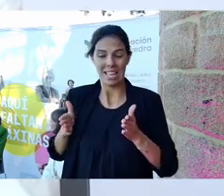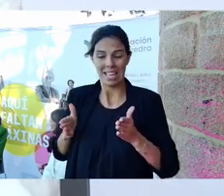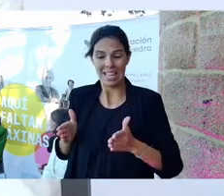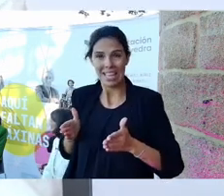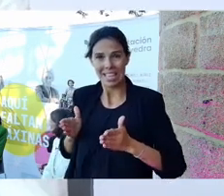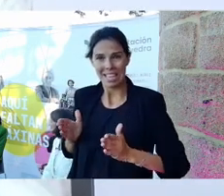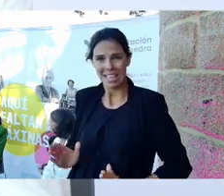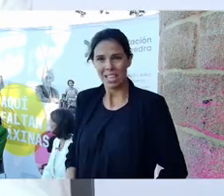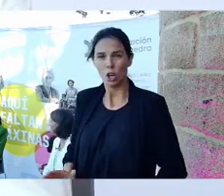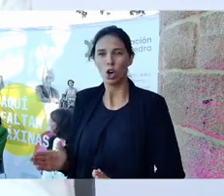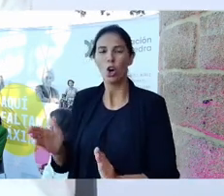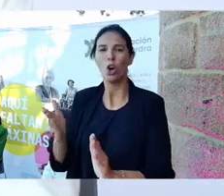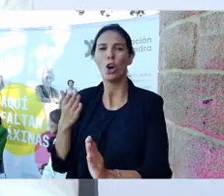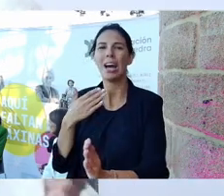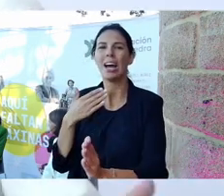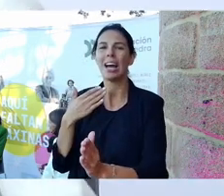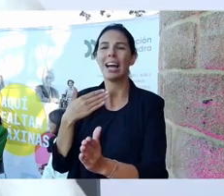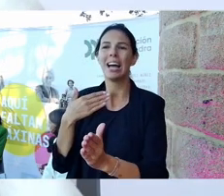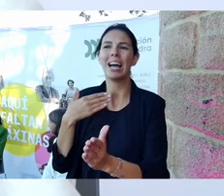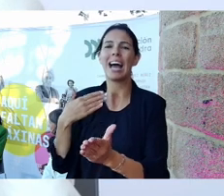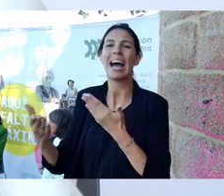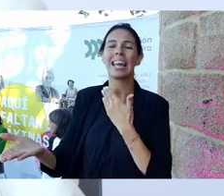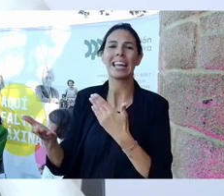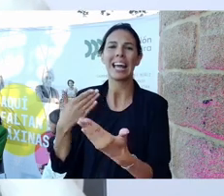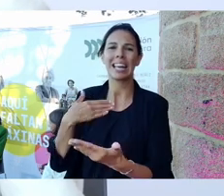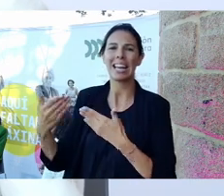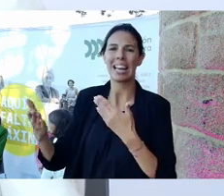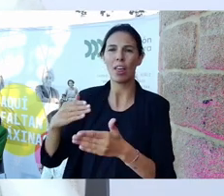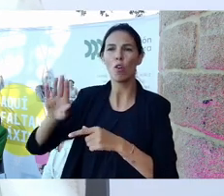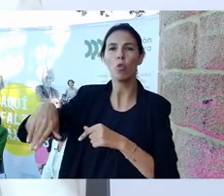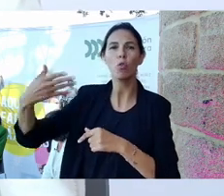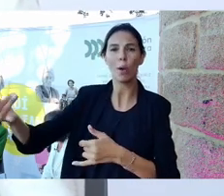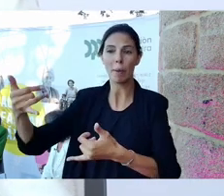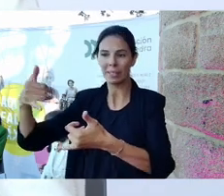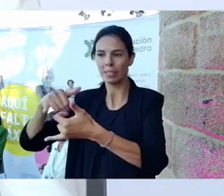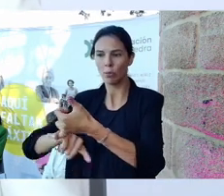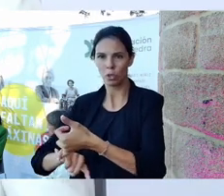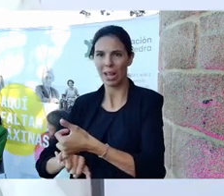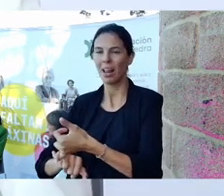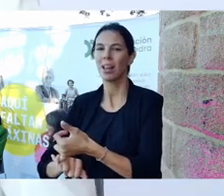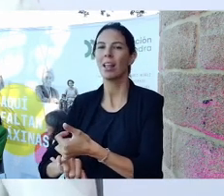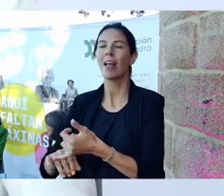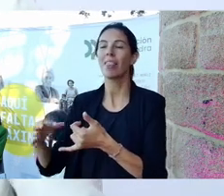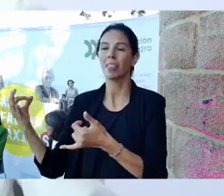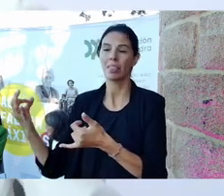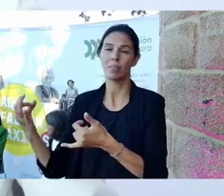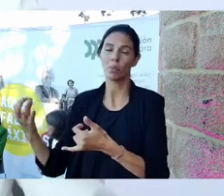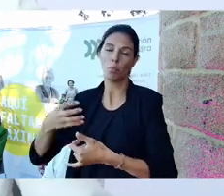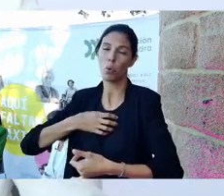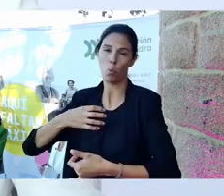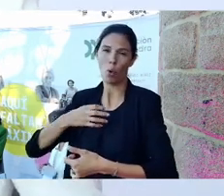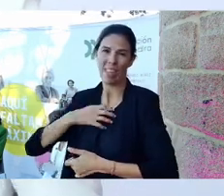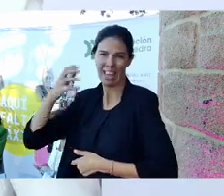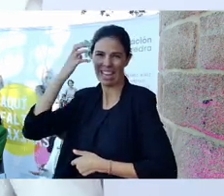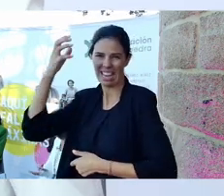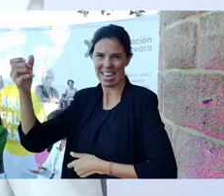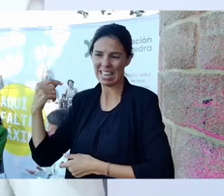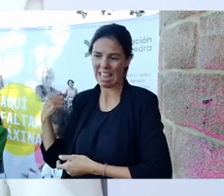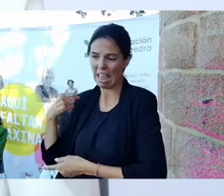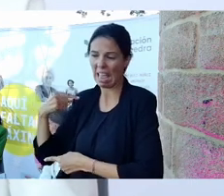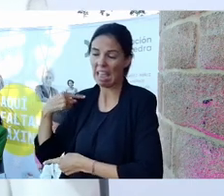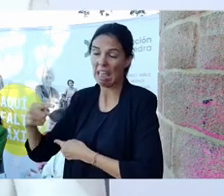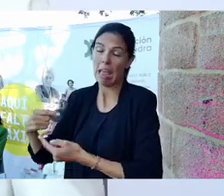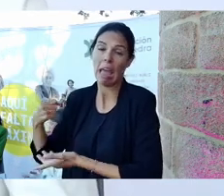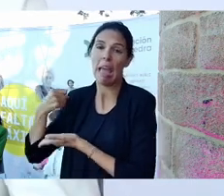Un hijo habido en una relación extramatrimonial nunca habría heredado el trono. Para heredar el trono un hijo tenía que ser concebido dentro del